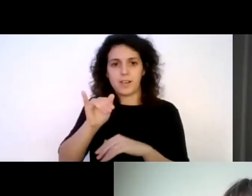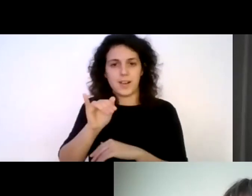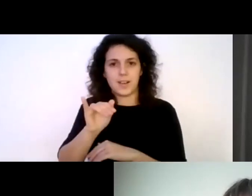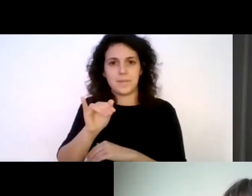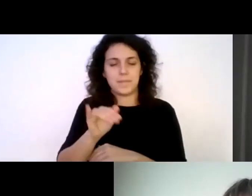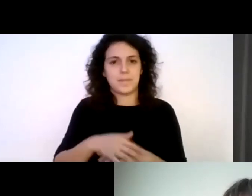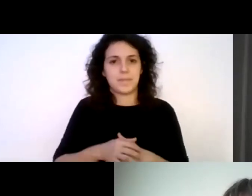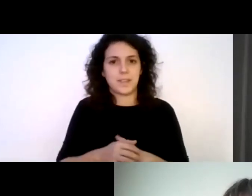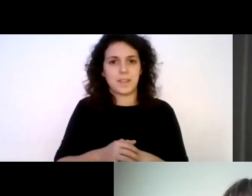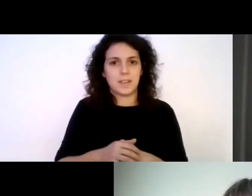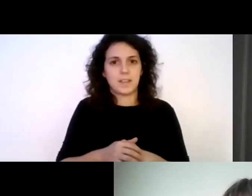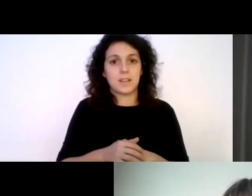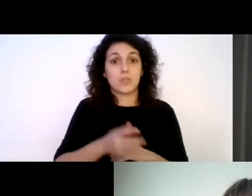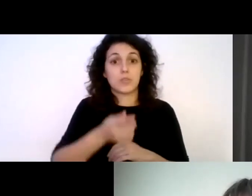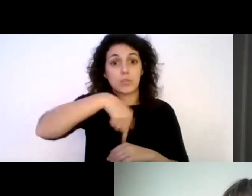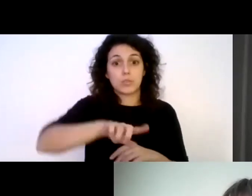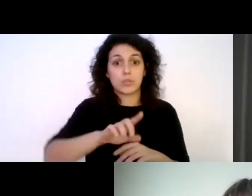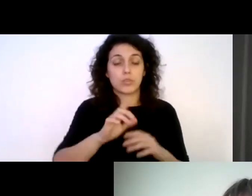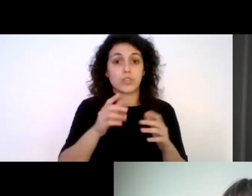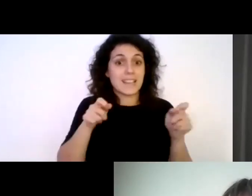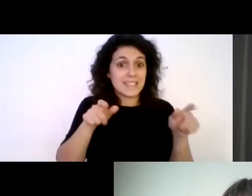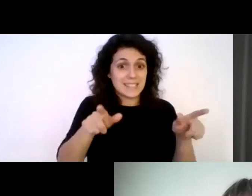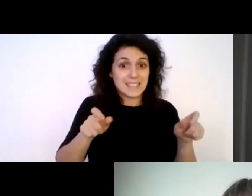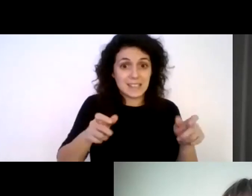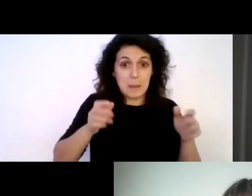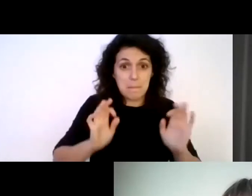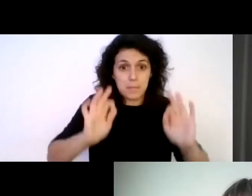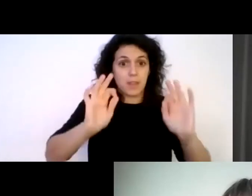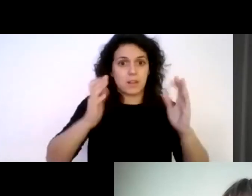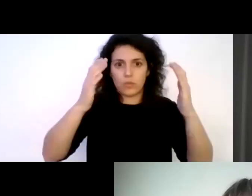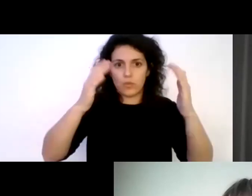Primero pensamos, porque nosotros no tenemos sillas especiales,